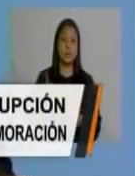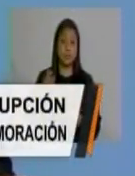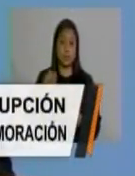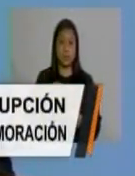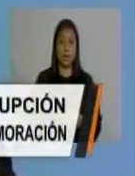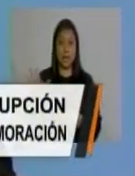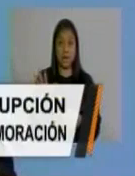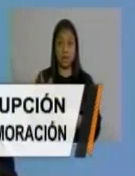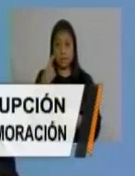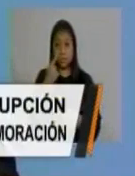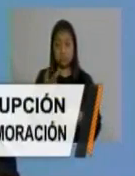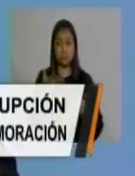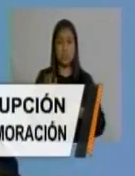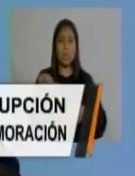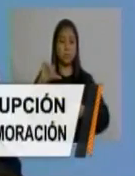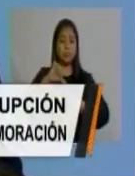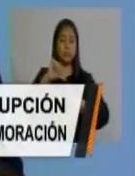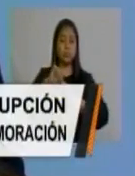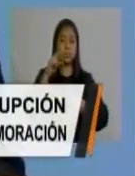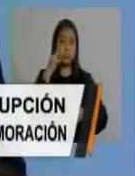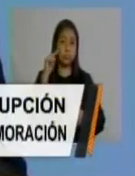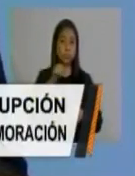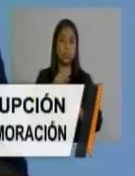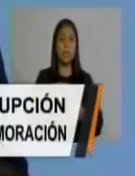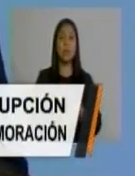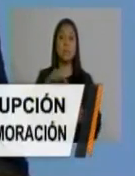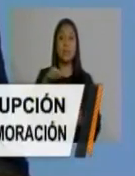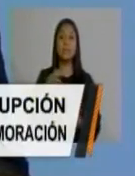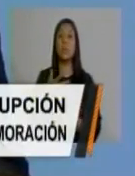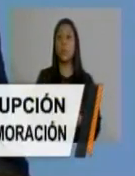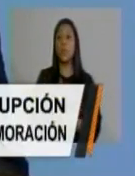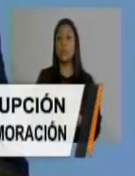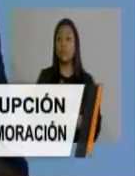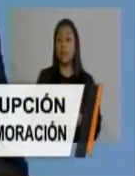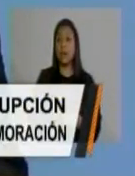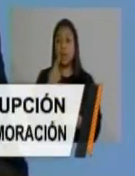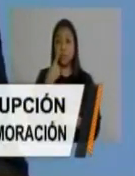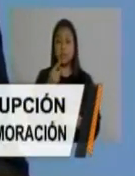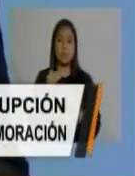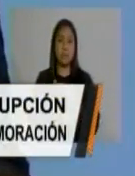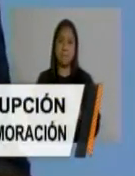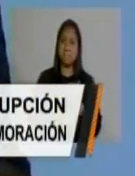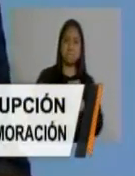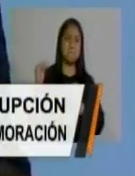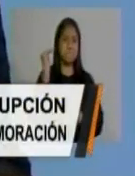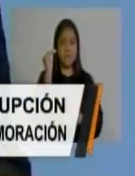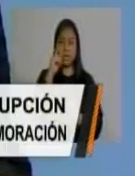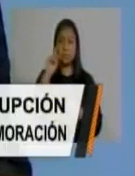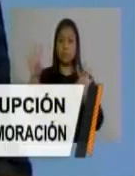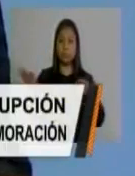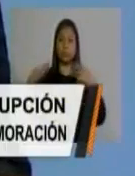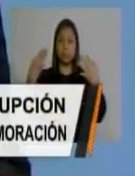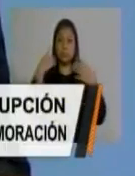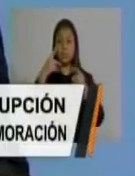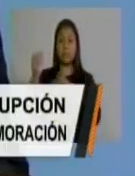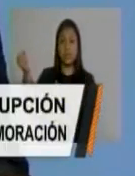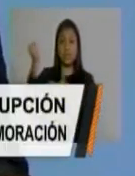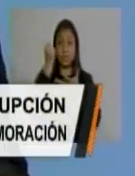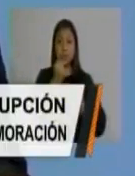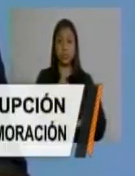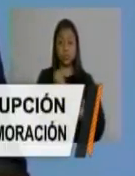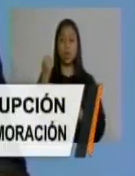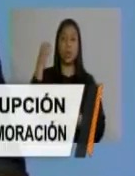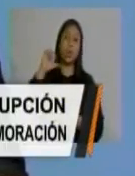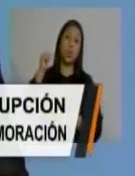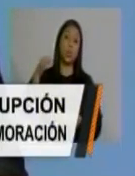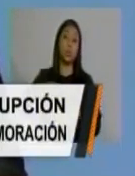a los países centroamericanos, entre ellos a Guatemala, como las naciones que aumentaron la capacidad de atracción a la inversión extranjera para